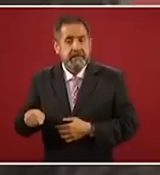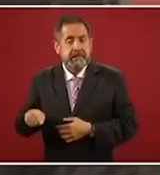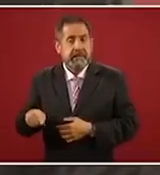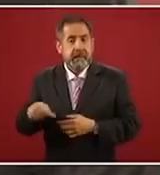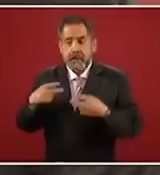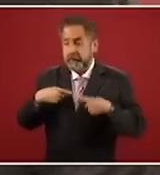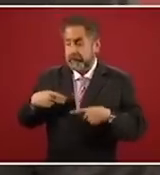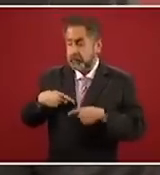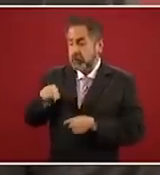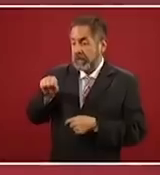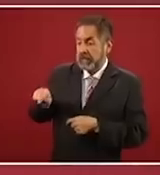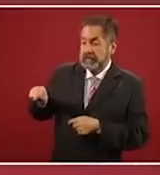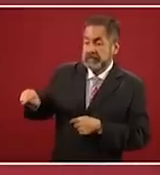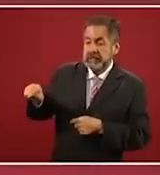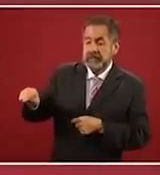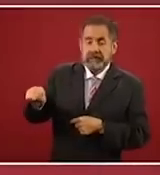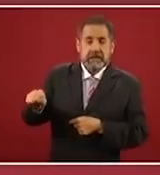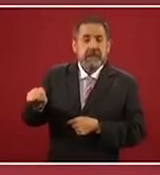seguir